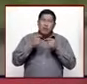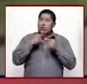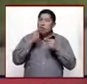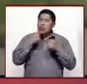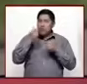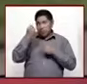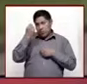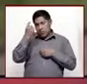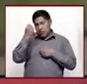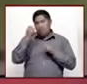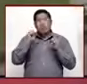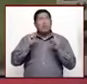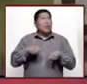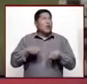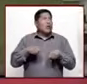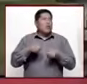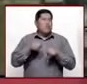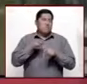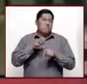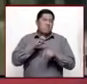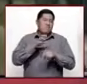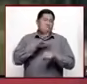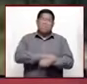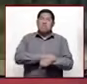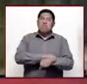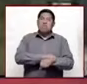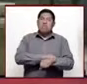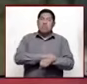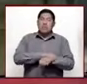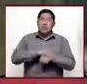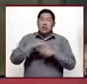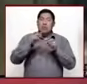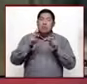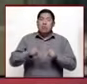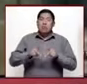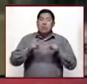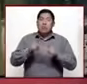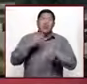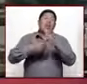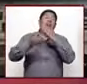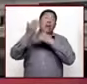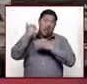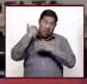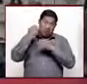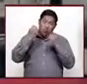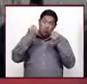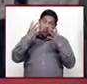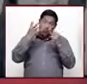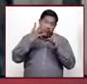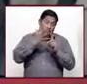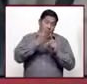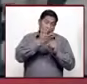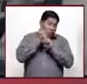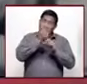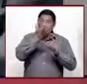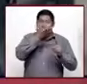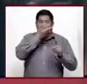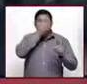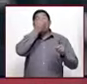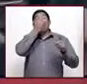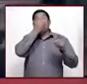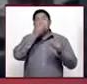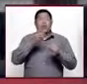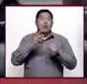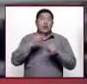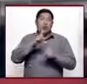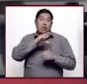tenemos entendido, para poder capturar a secuestradores. Son diferentes unidades de la policía boliviana que en estos momentos se